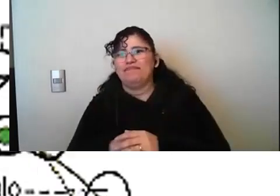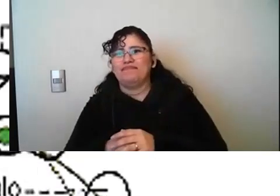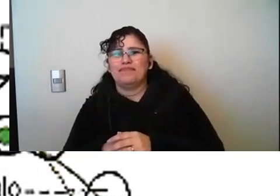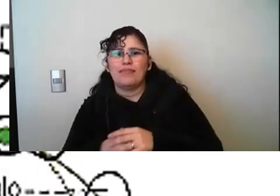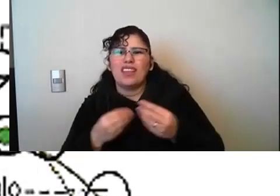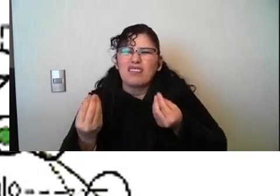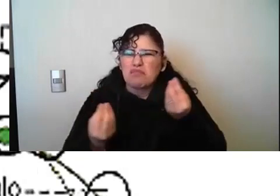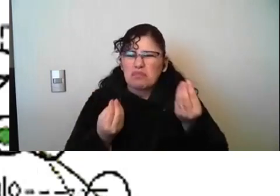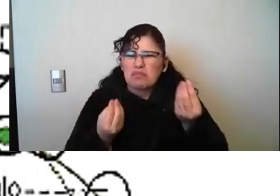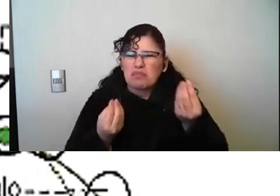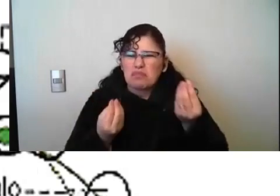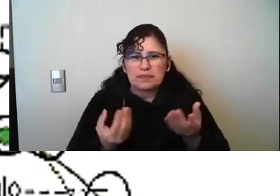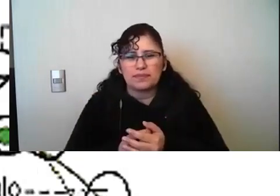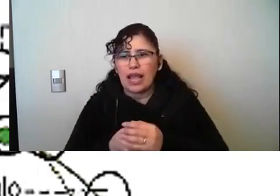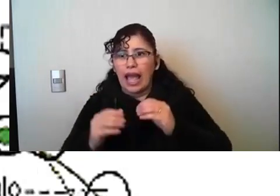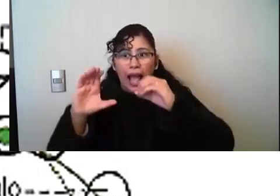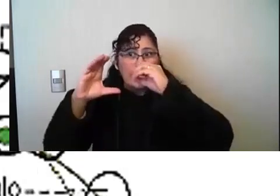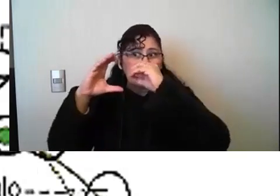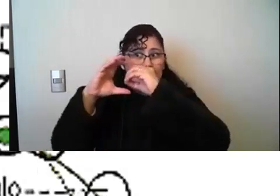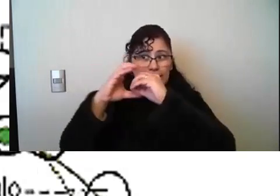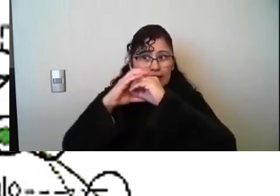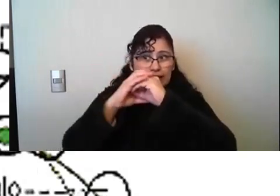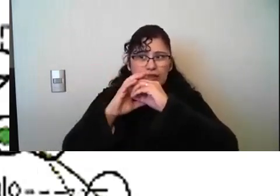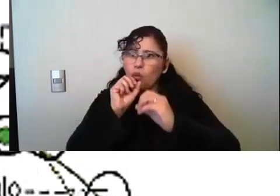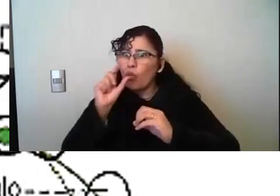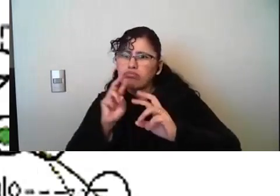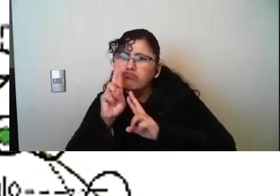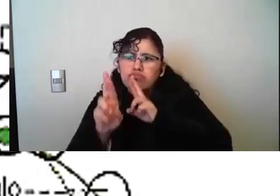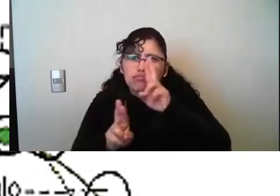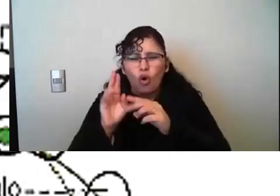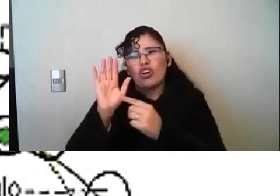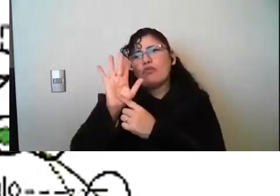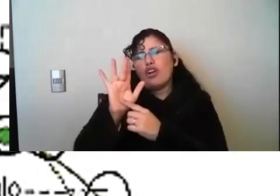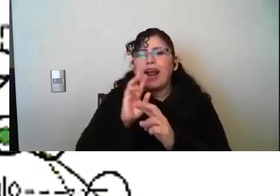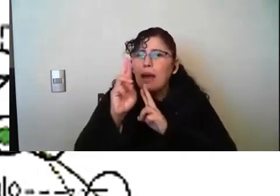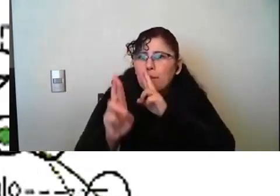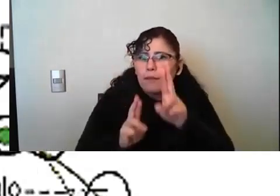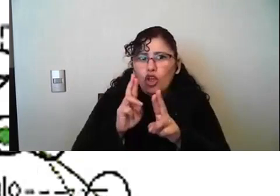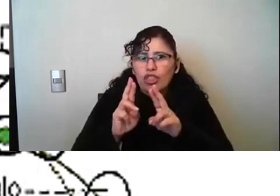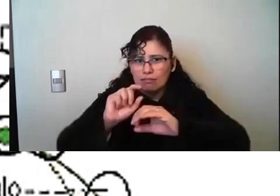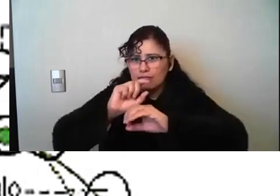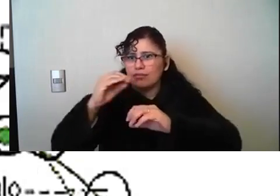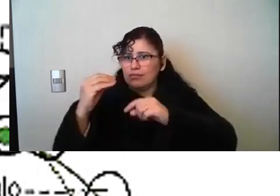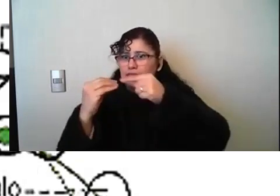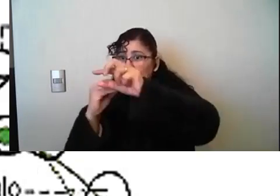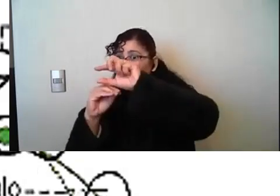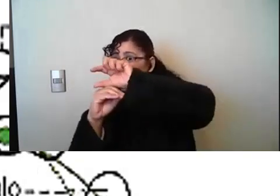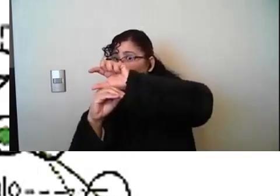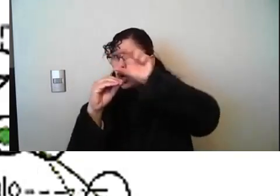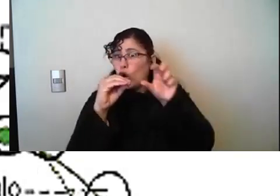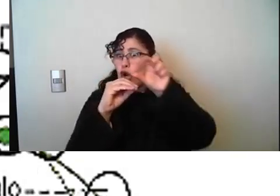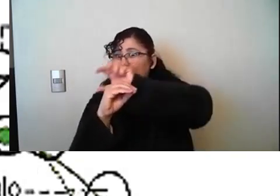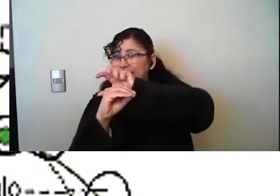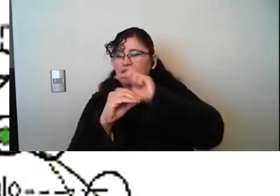pasa? Las células que responden, digamos, a nivel de la corteza cerebelosa son las células de